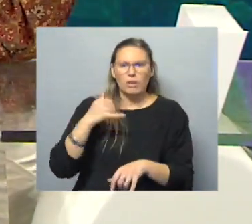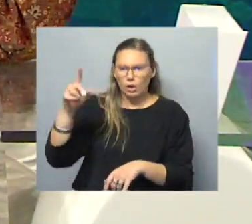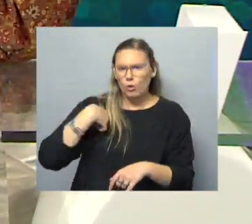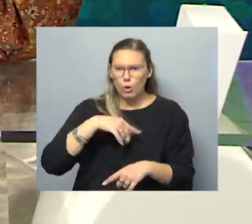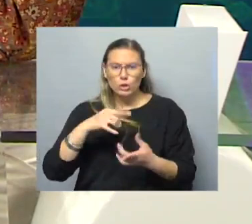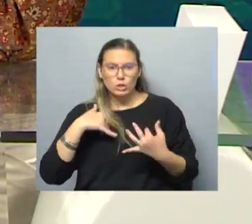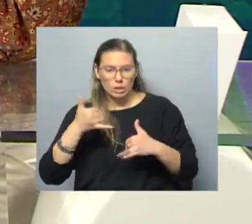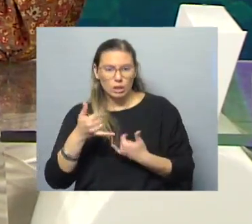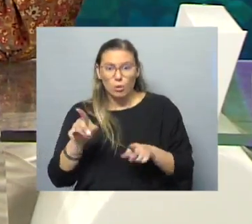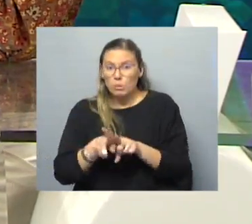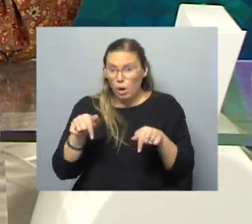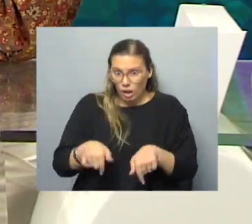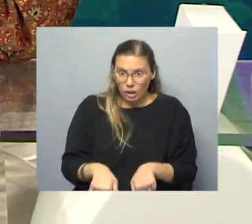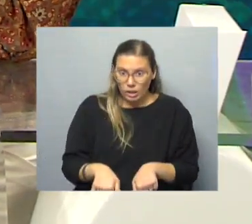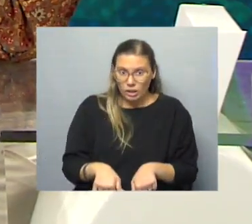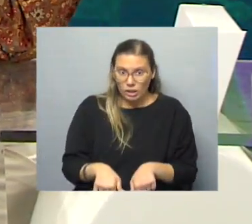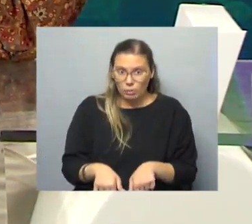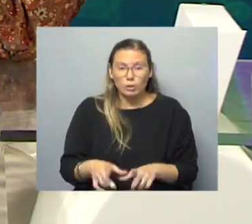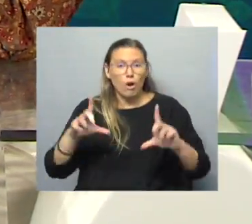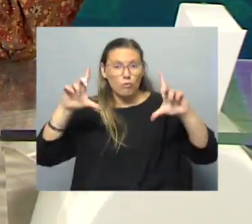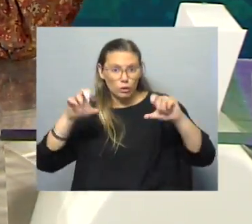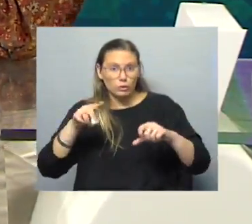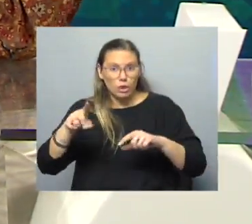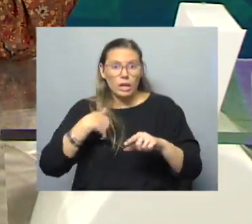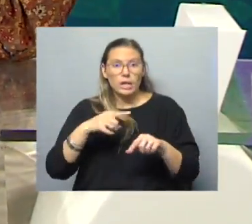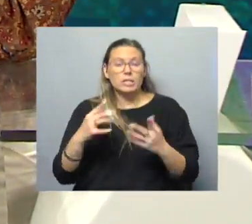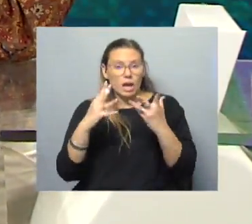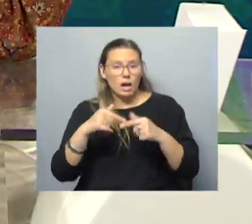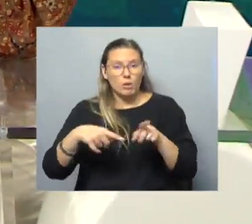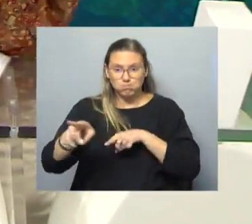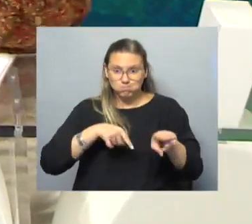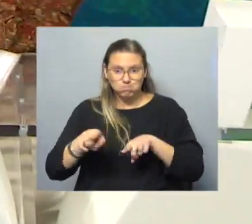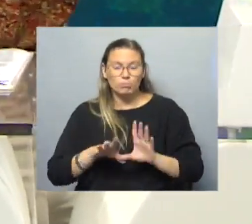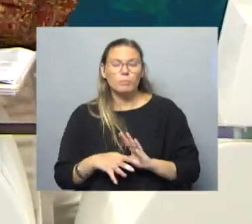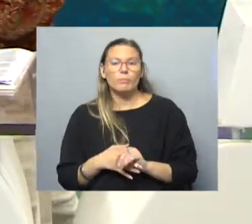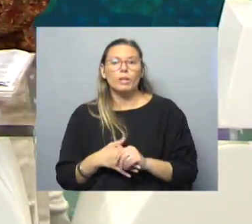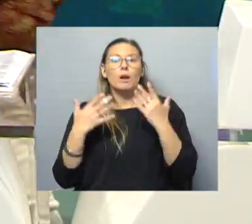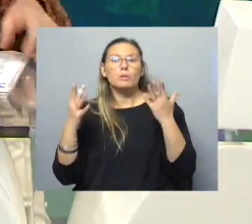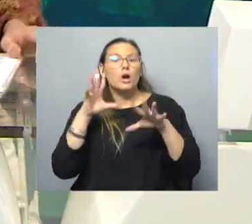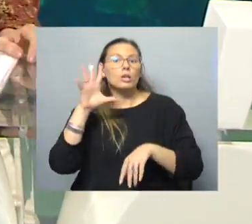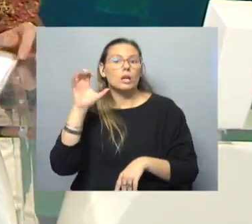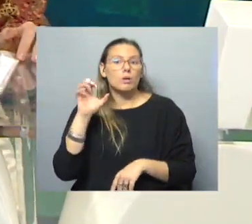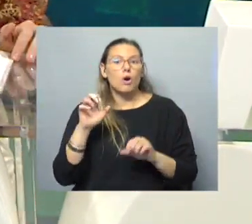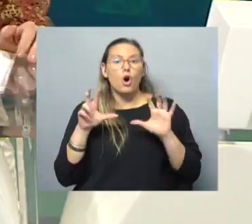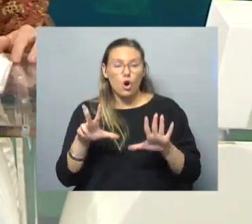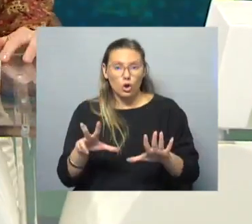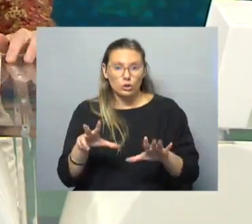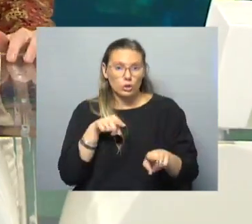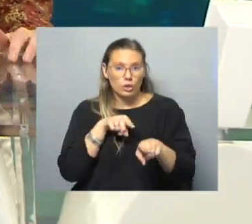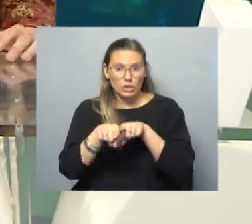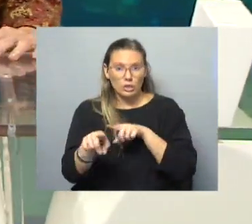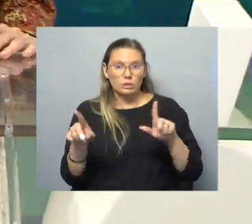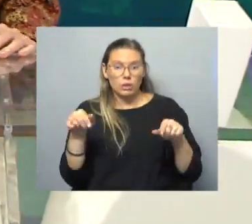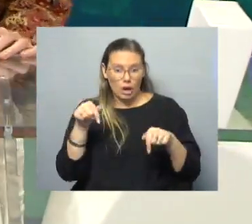allá. Como no se hace acá todo. También. Sí, cada sí, que tenemos sí. Una foto. Ella hace su desfile, impresionante. Bueno, recuerden, a partir de las 20 horas, transmisión en